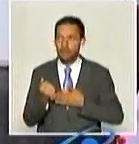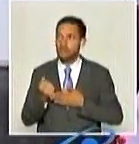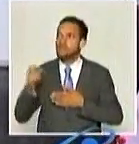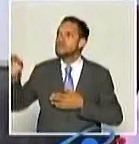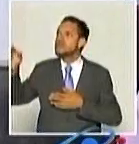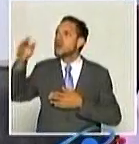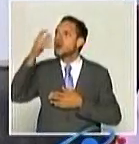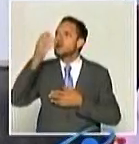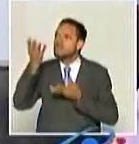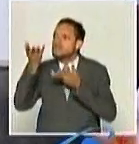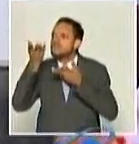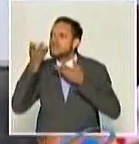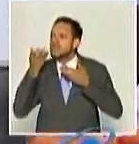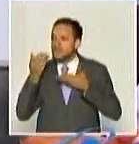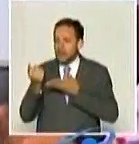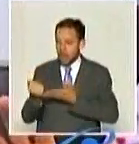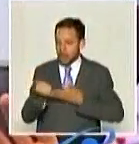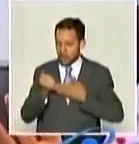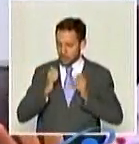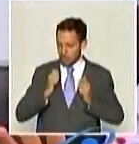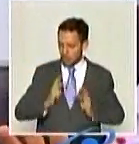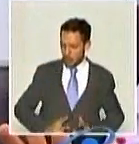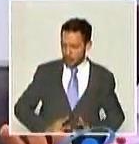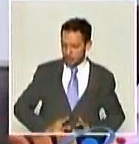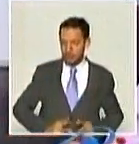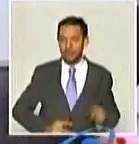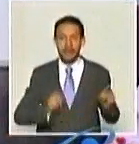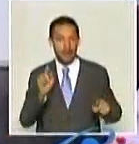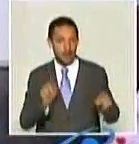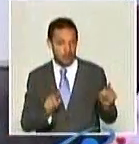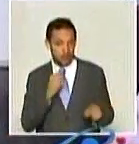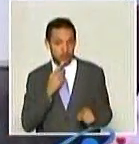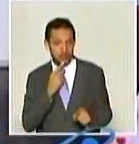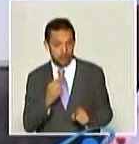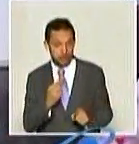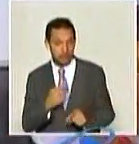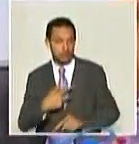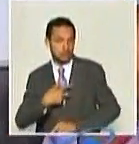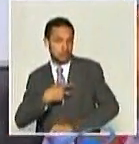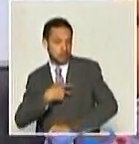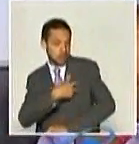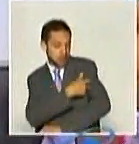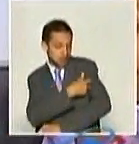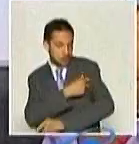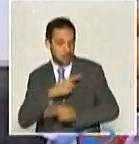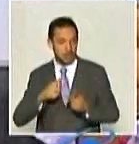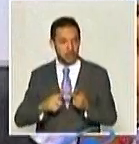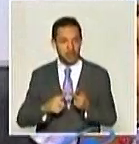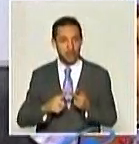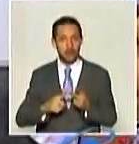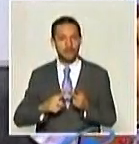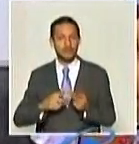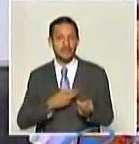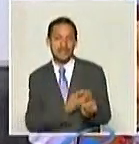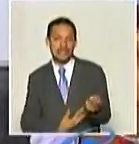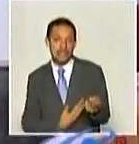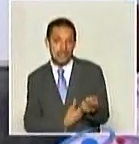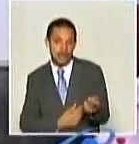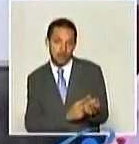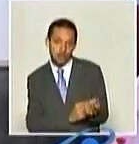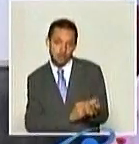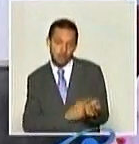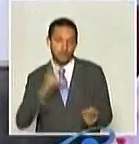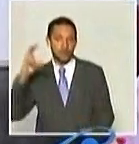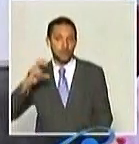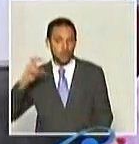cuerpo? Porque nuestros invitados han dicho, se puede inyectar, se puede mezclar con la sangre o